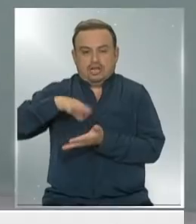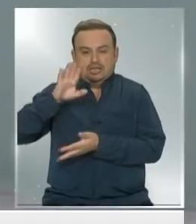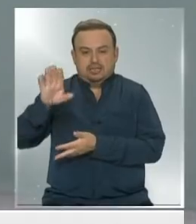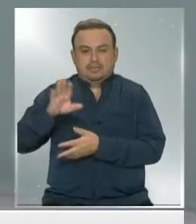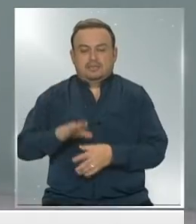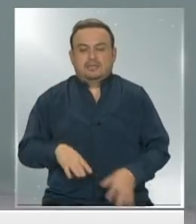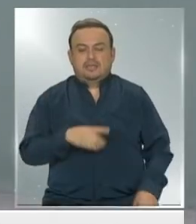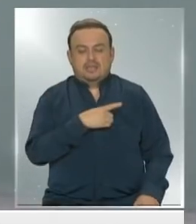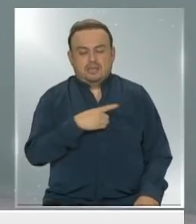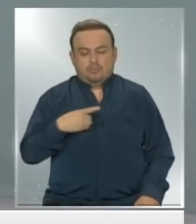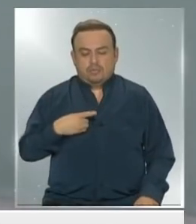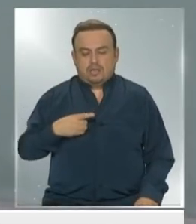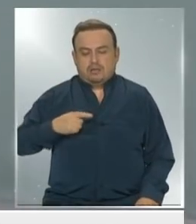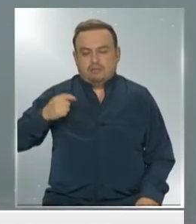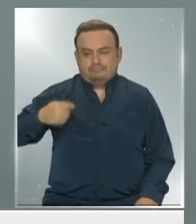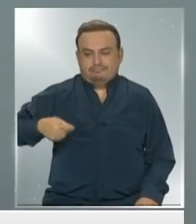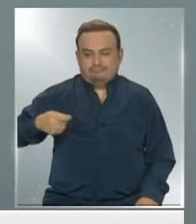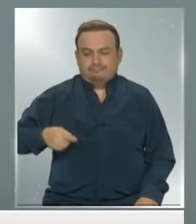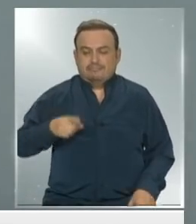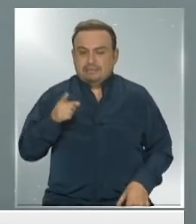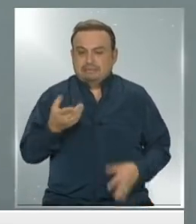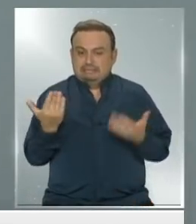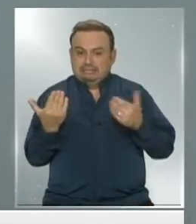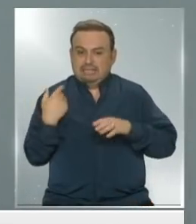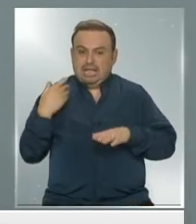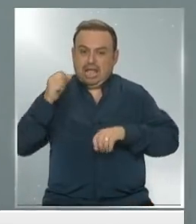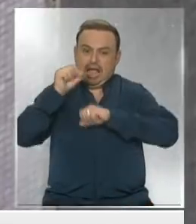los Diputados porque se requiere su aprobación.